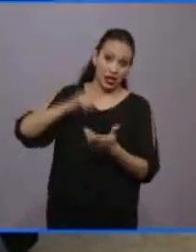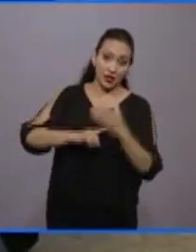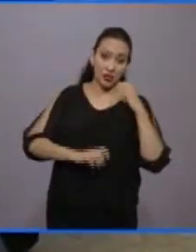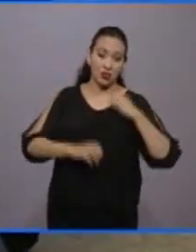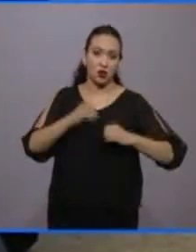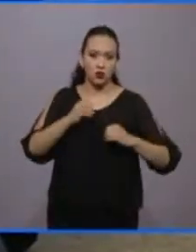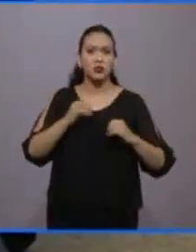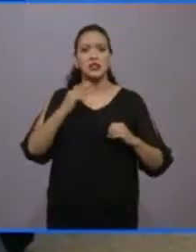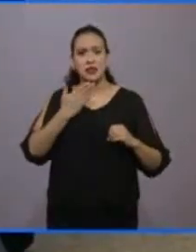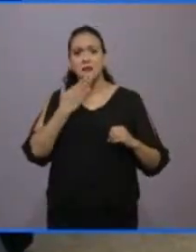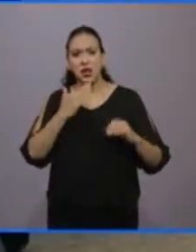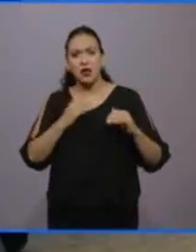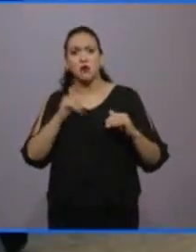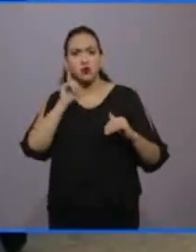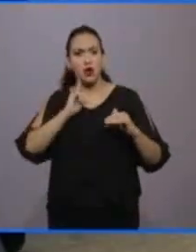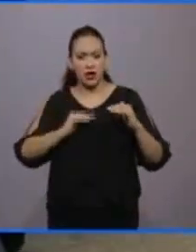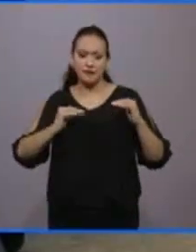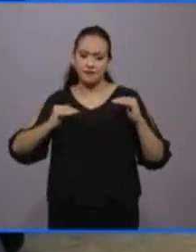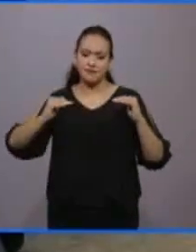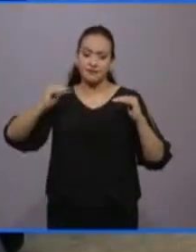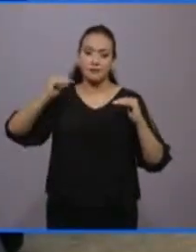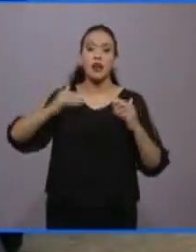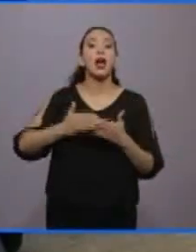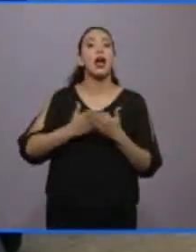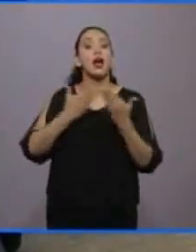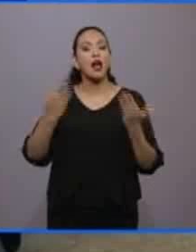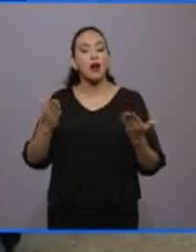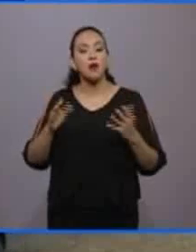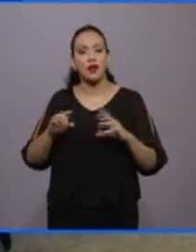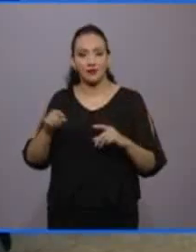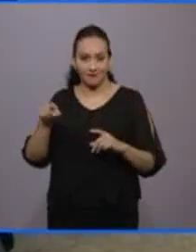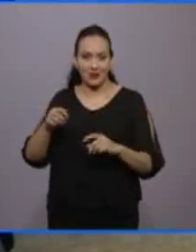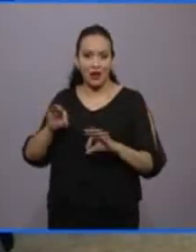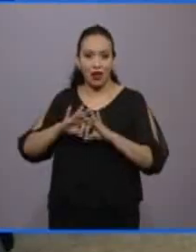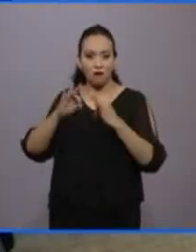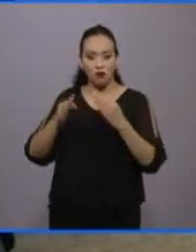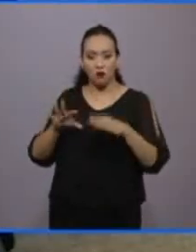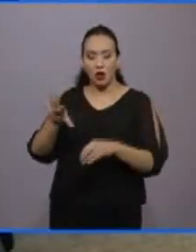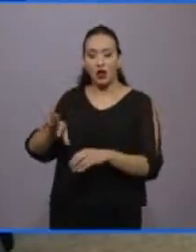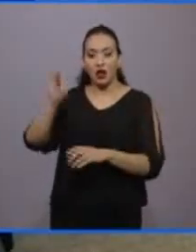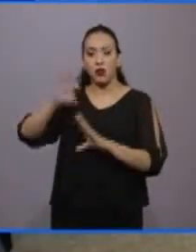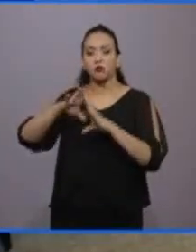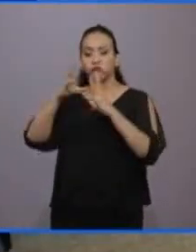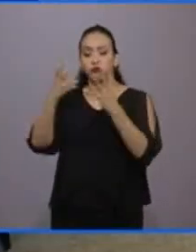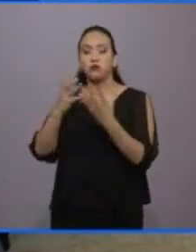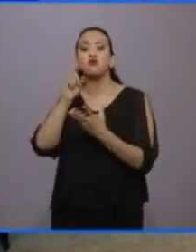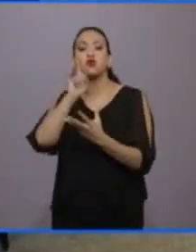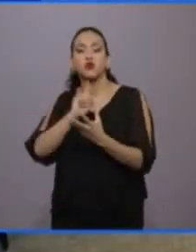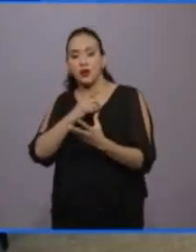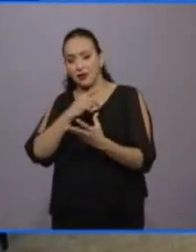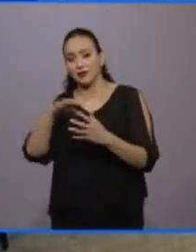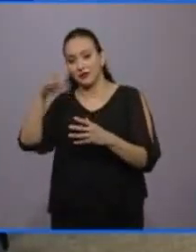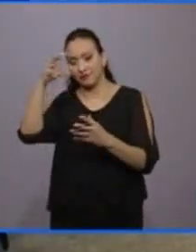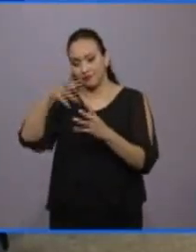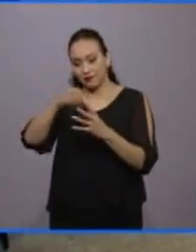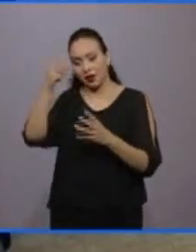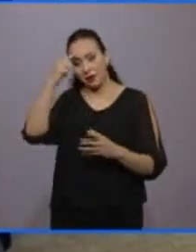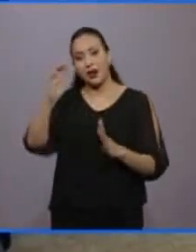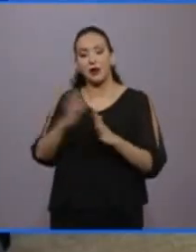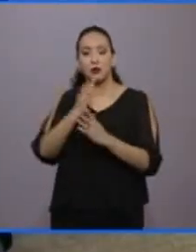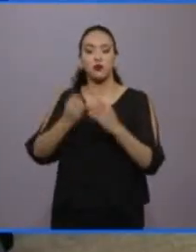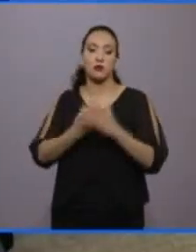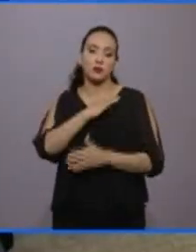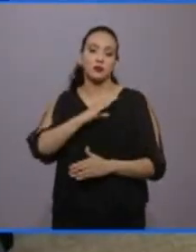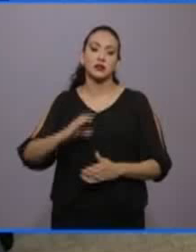Judicial, pues el proceso de insaculación dejó fuera a la mayoría de las mujeres para contender por uno de los cargos en la judicatura.